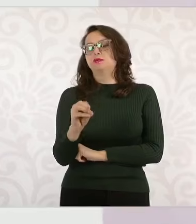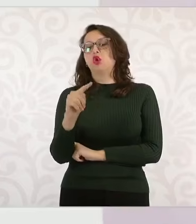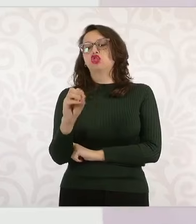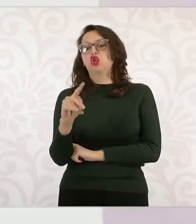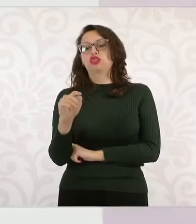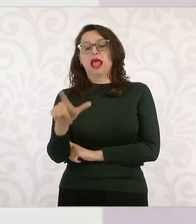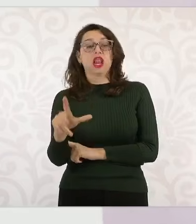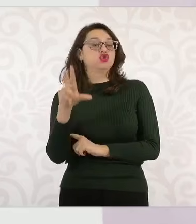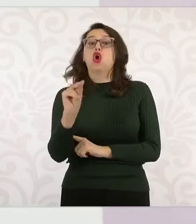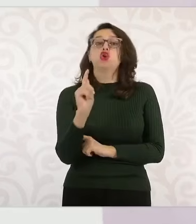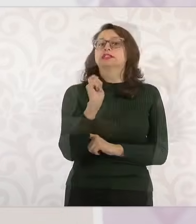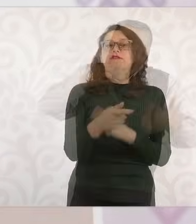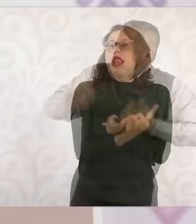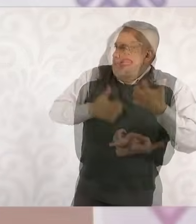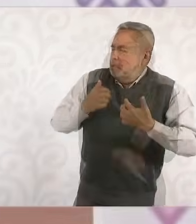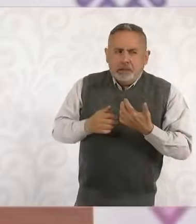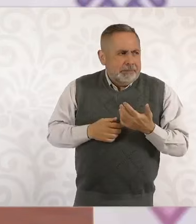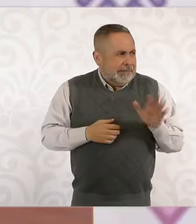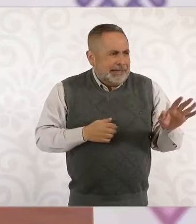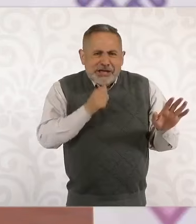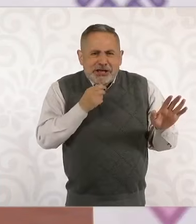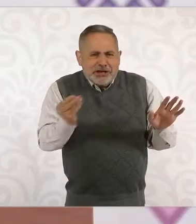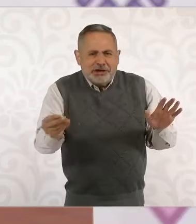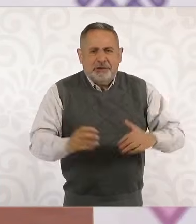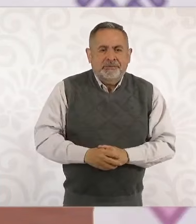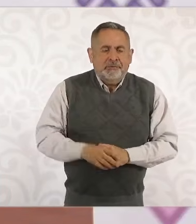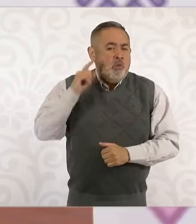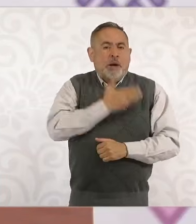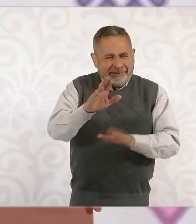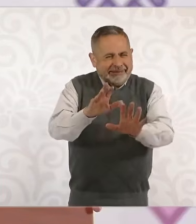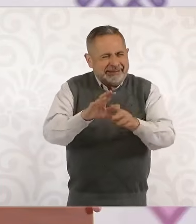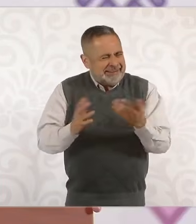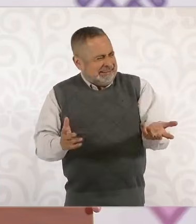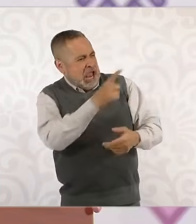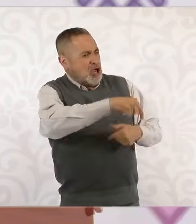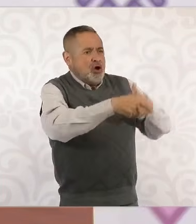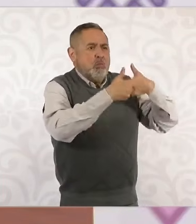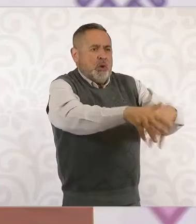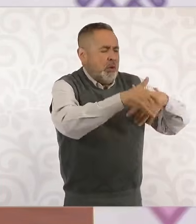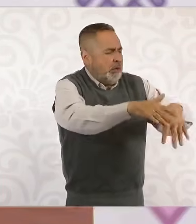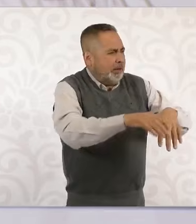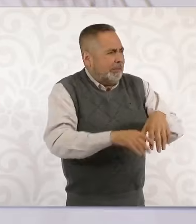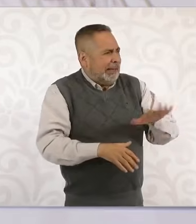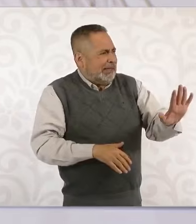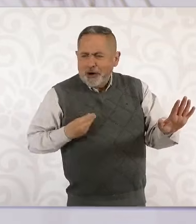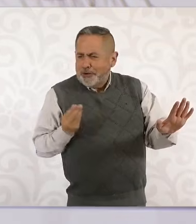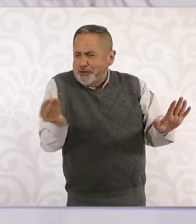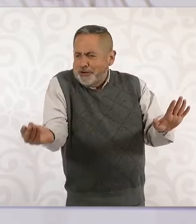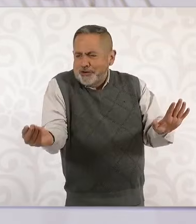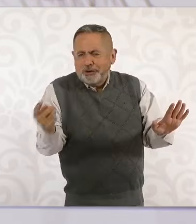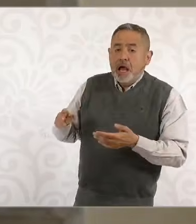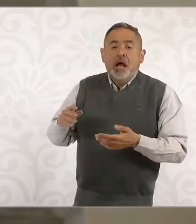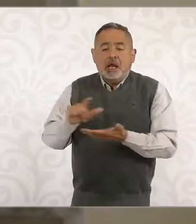liberalismo económico, que es muy distinto a la libertad. Ya hasta se iban a movilizar, ¿no?, los de la oposición, y todavía no se presenta